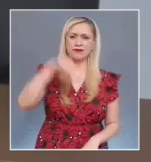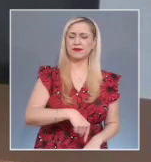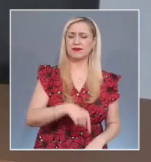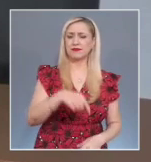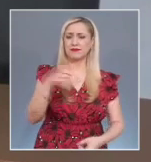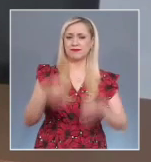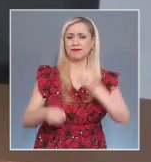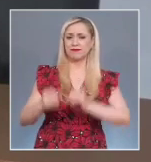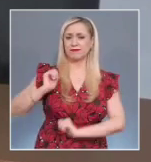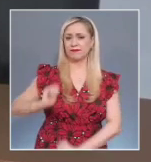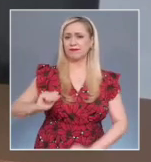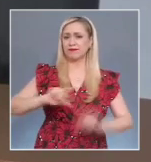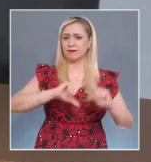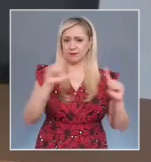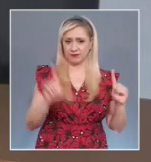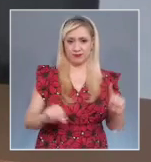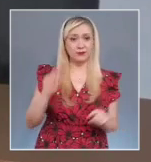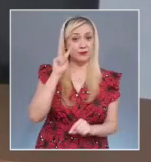principalmente